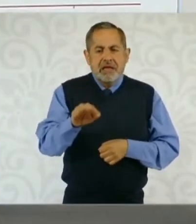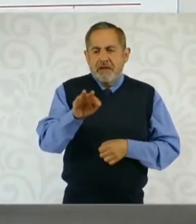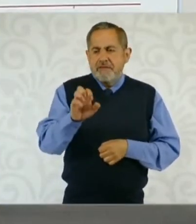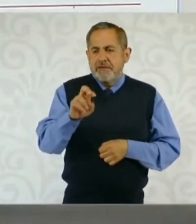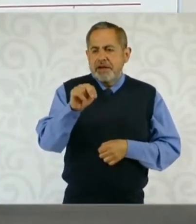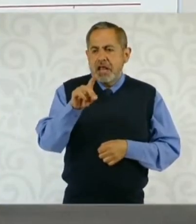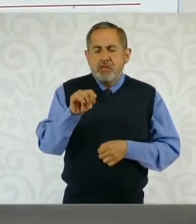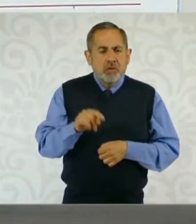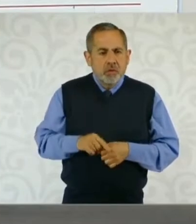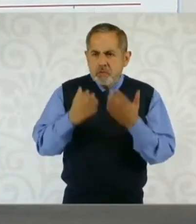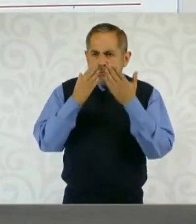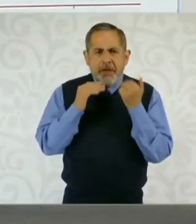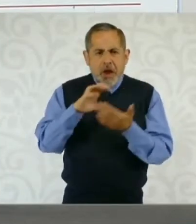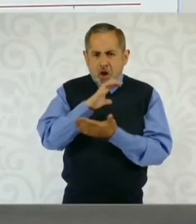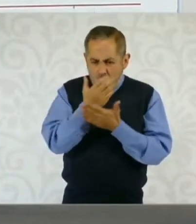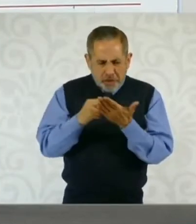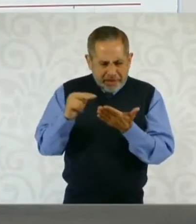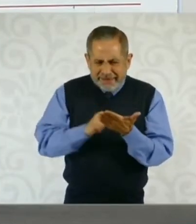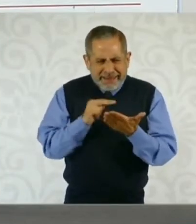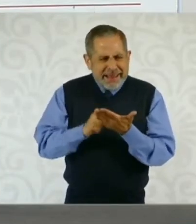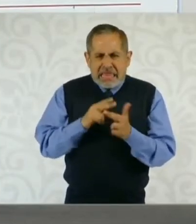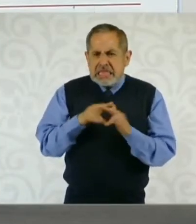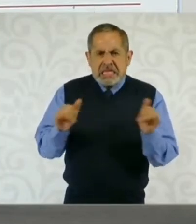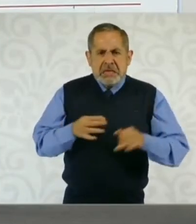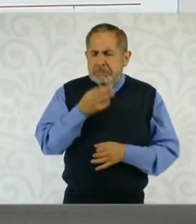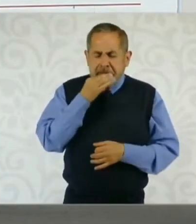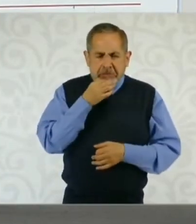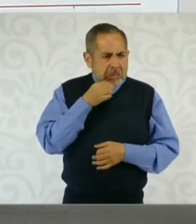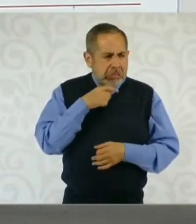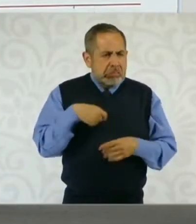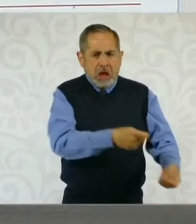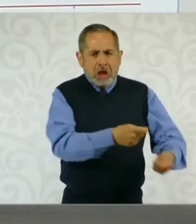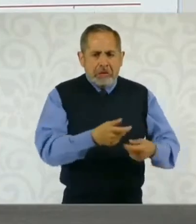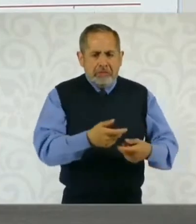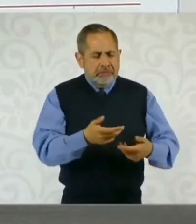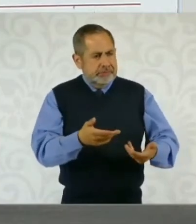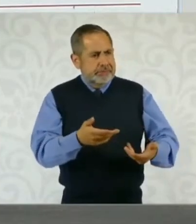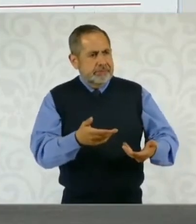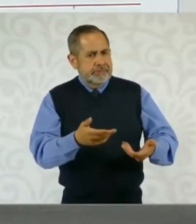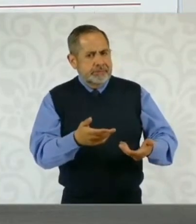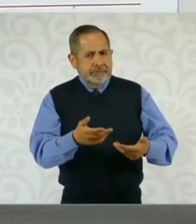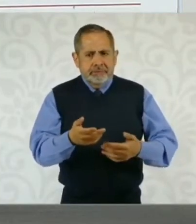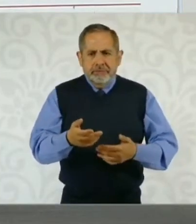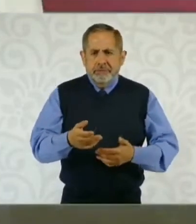sin que haya mediado ningún tipo de trámite. Adelante, por favor.